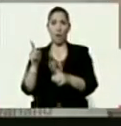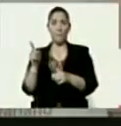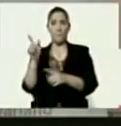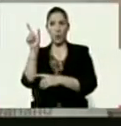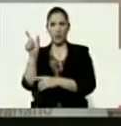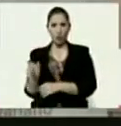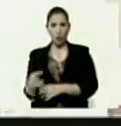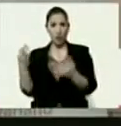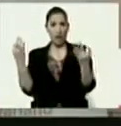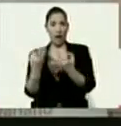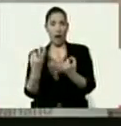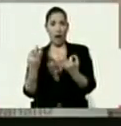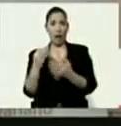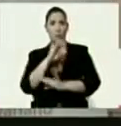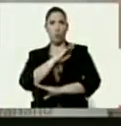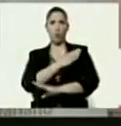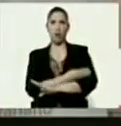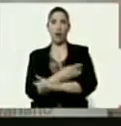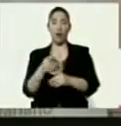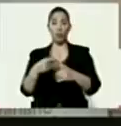poder. Hubiera sido brutal.